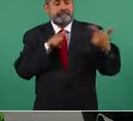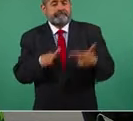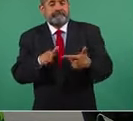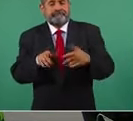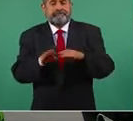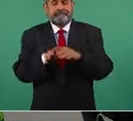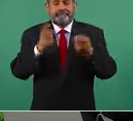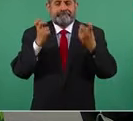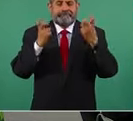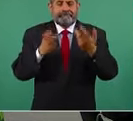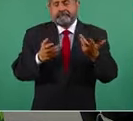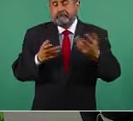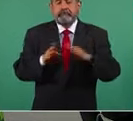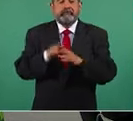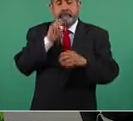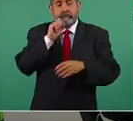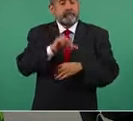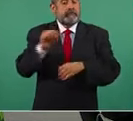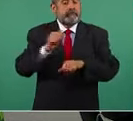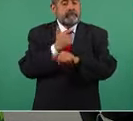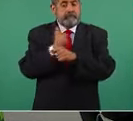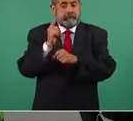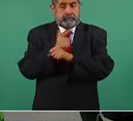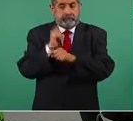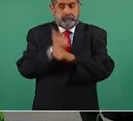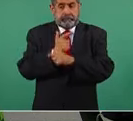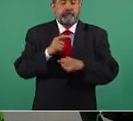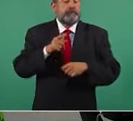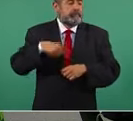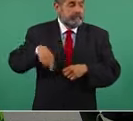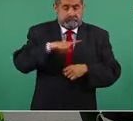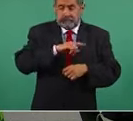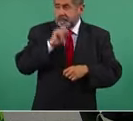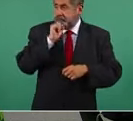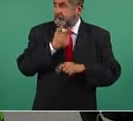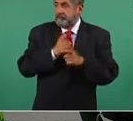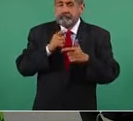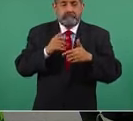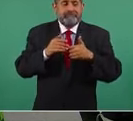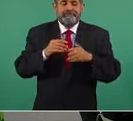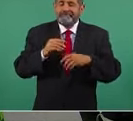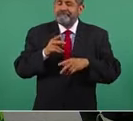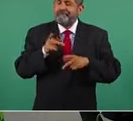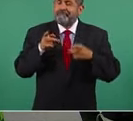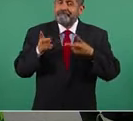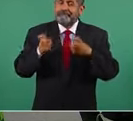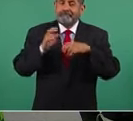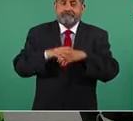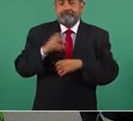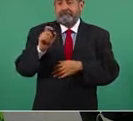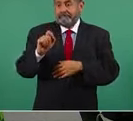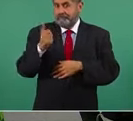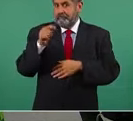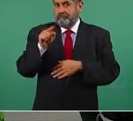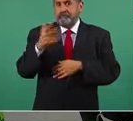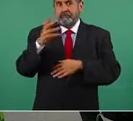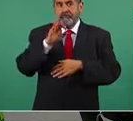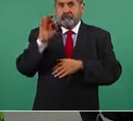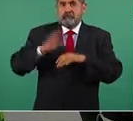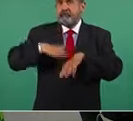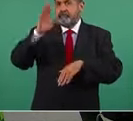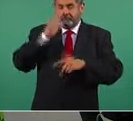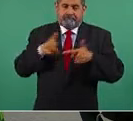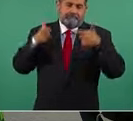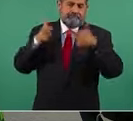19.3%, y también en los taxis se ve un alza de 26.5%,